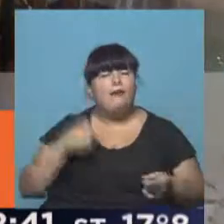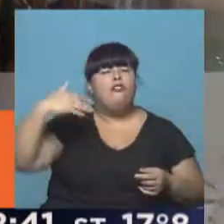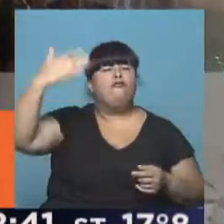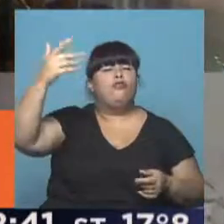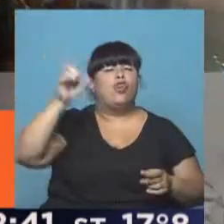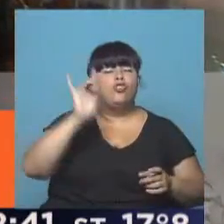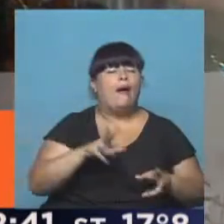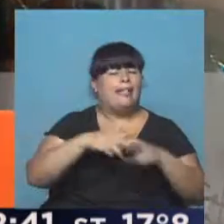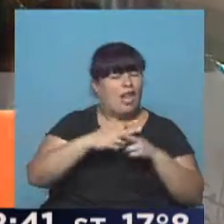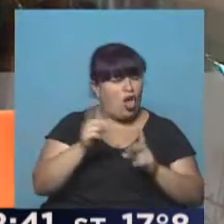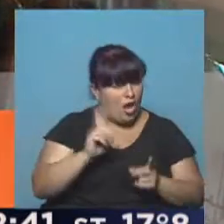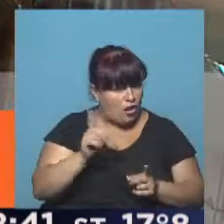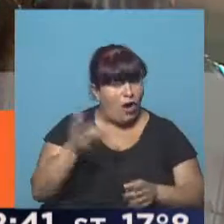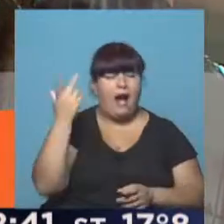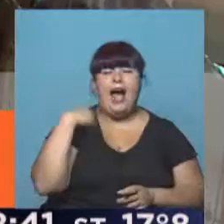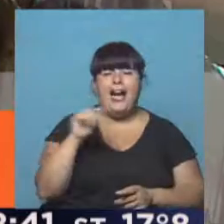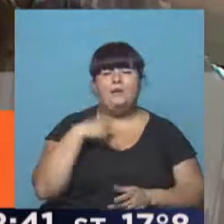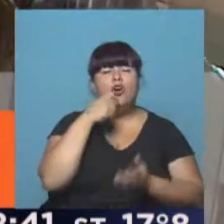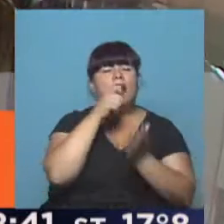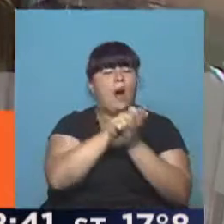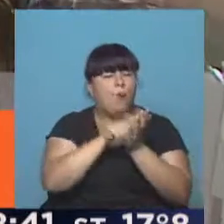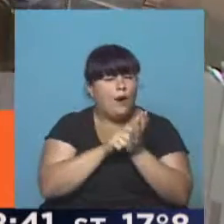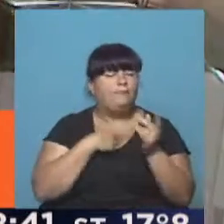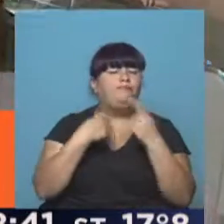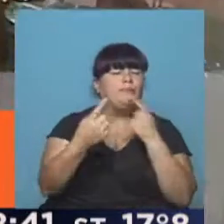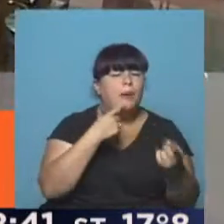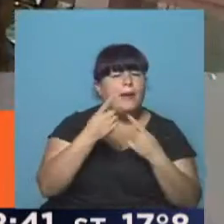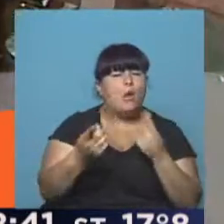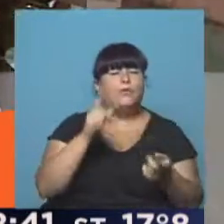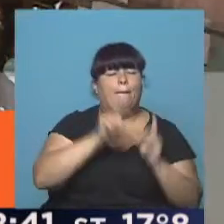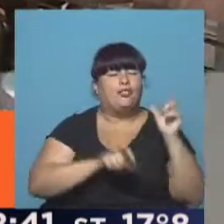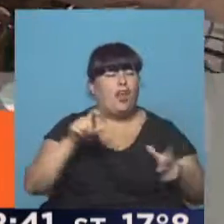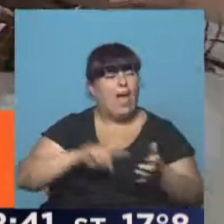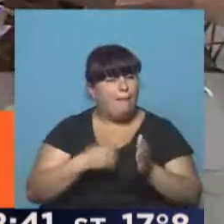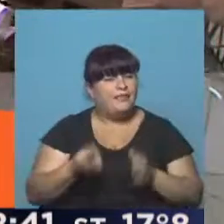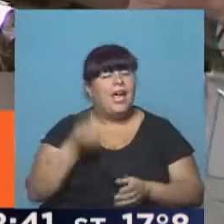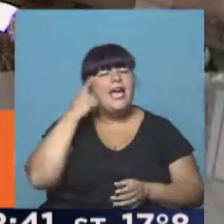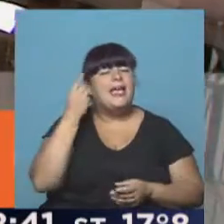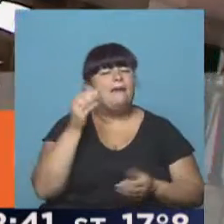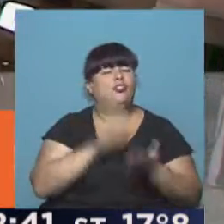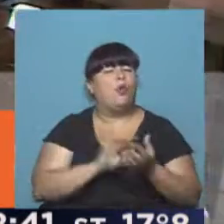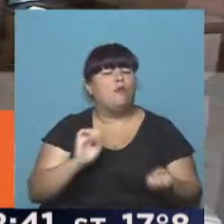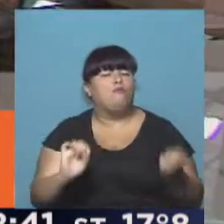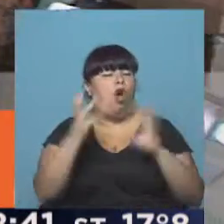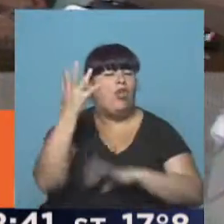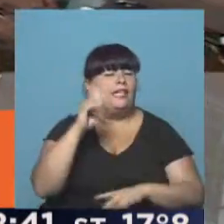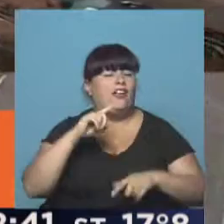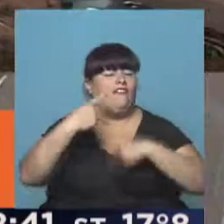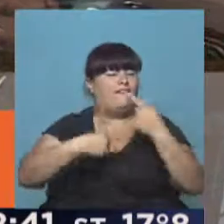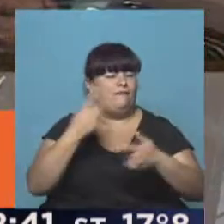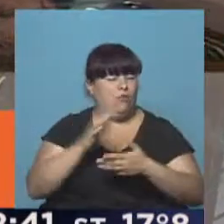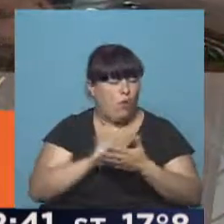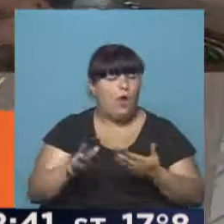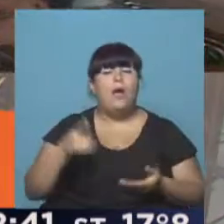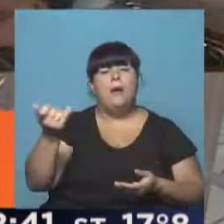futuro no sólo de la tecnología mira hace poco hicimos una encuesta donde le preguntamos a los porteños que interpretaban ellos por modernización e innovación